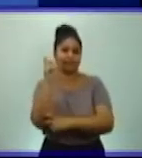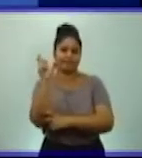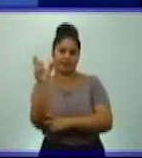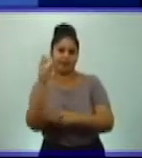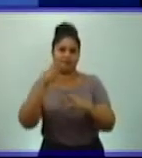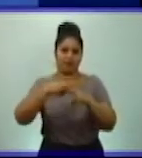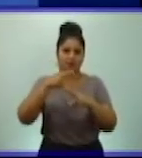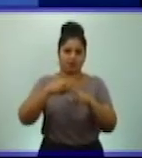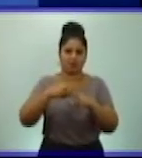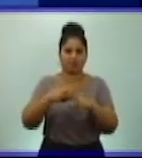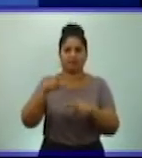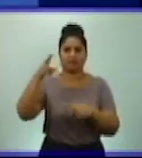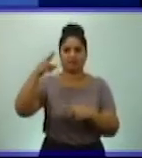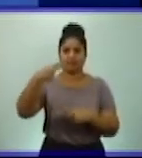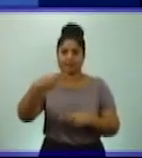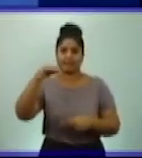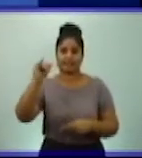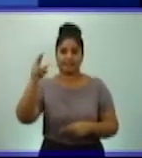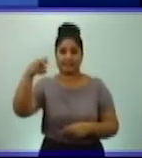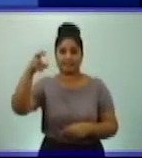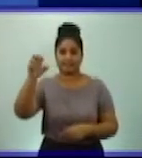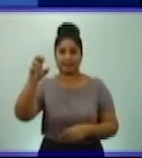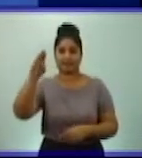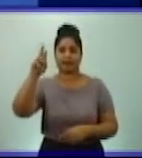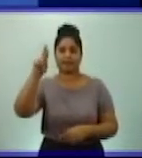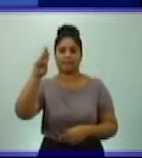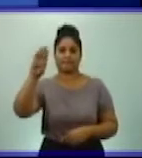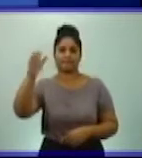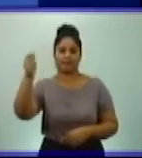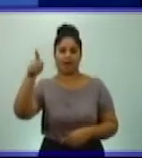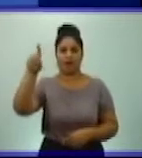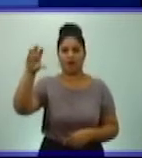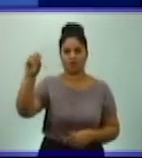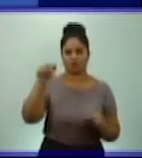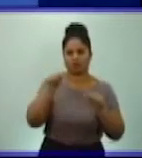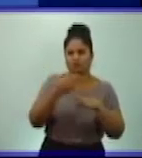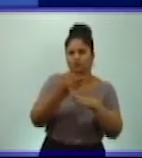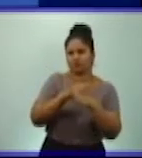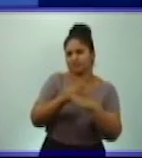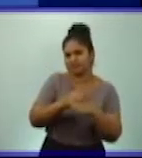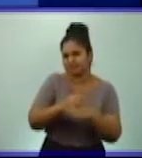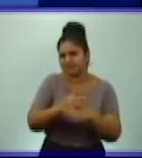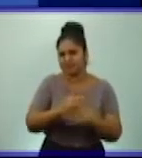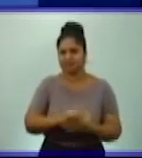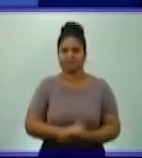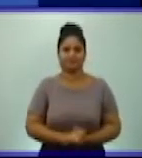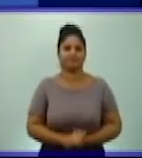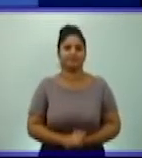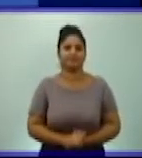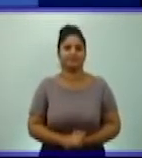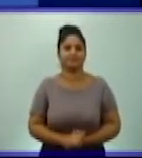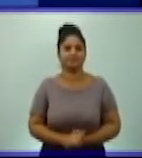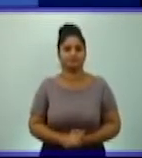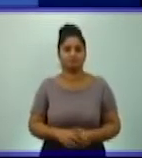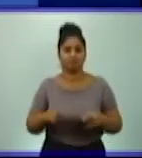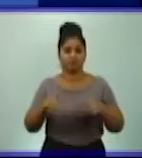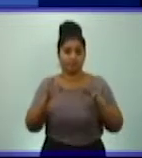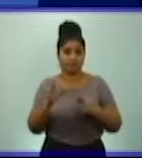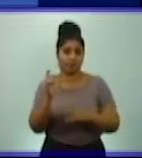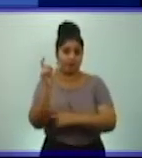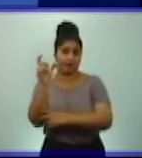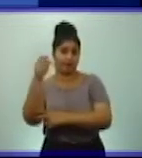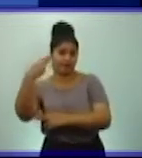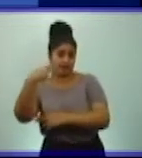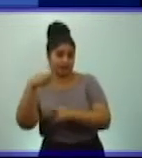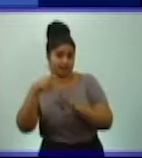quedaría reestructurada esta estrofa? Es decir, en estructura regular. Amor es quien ayuda